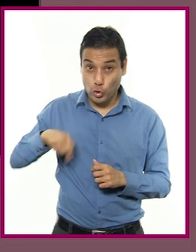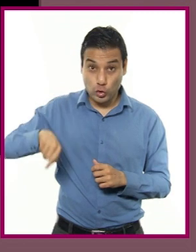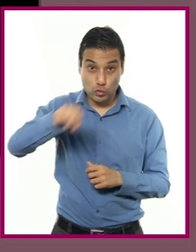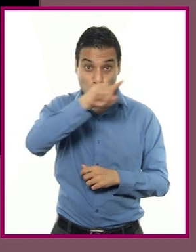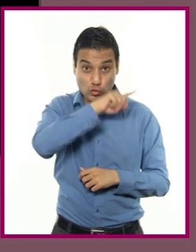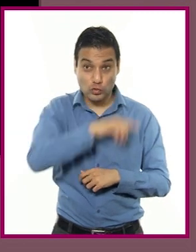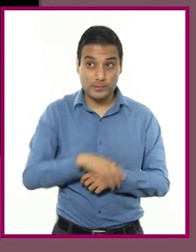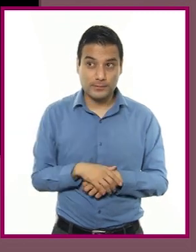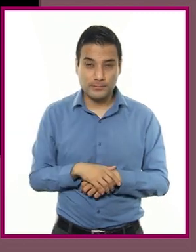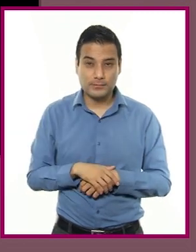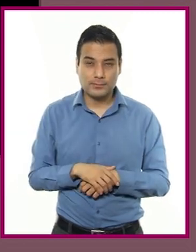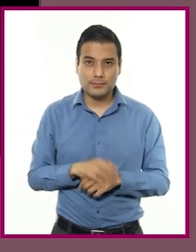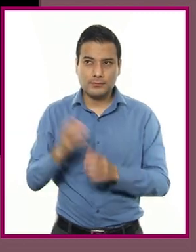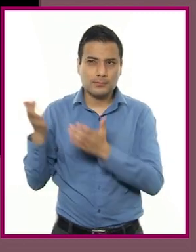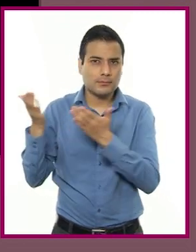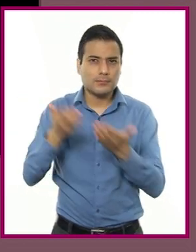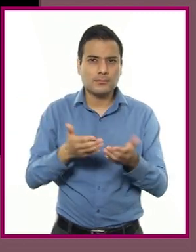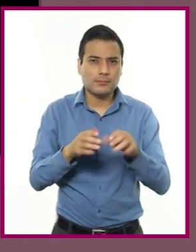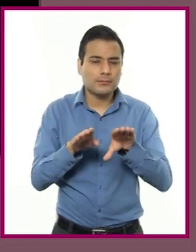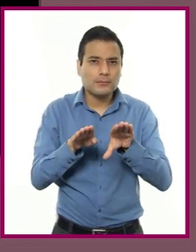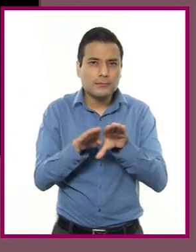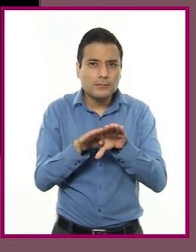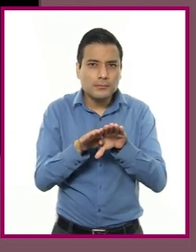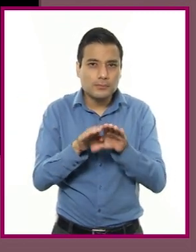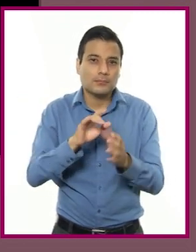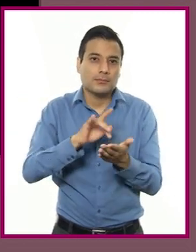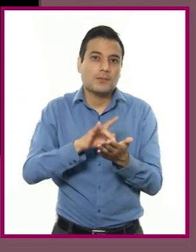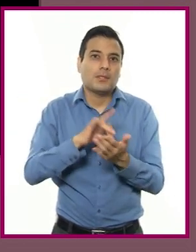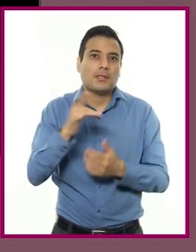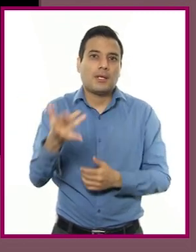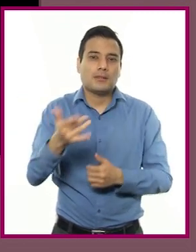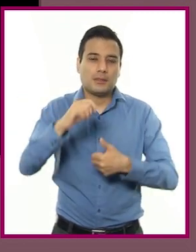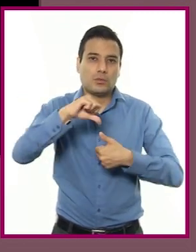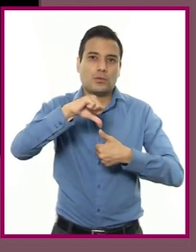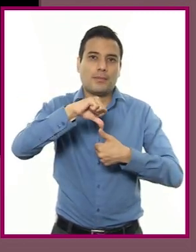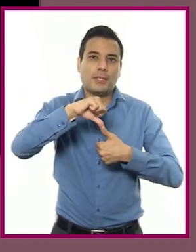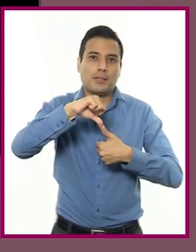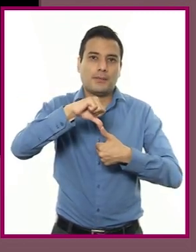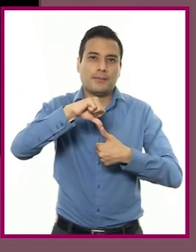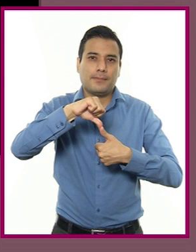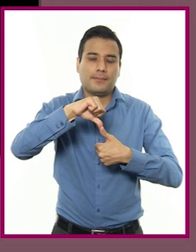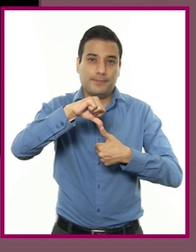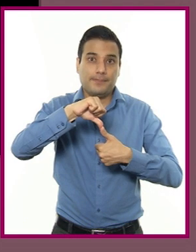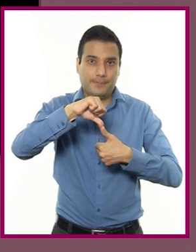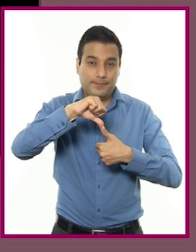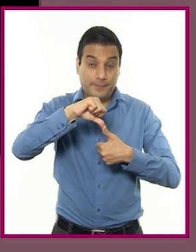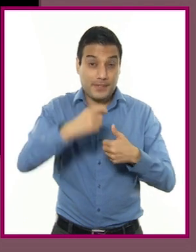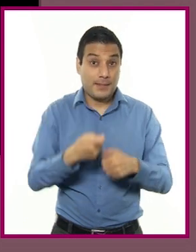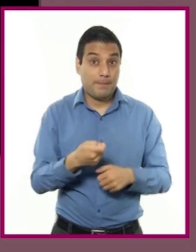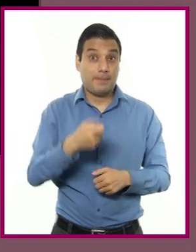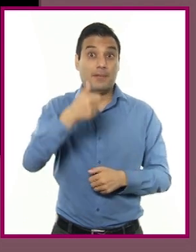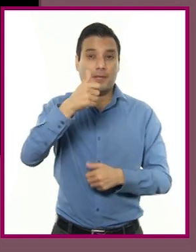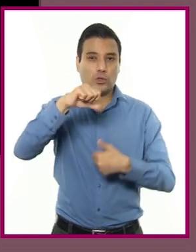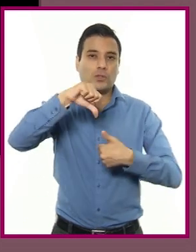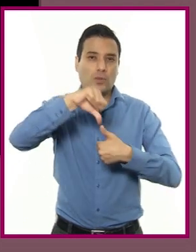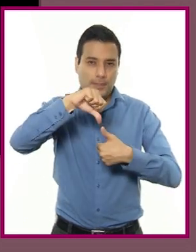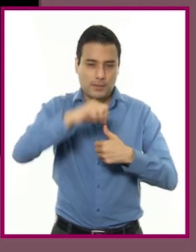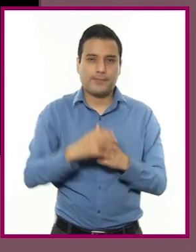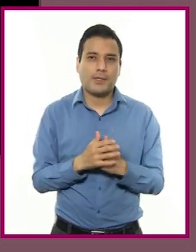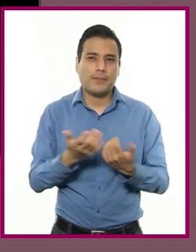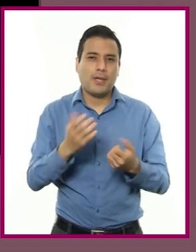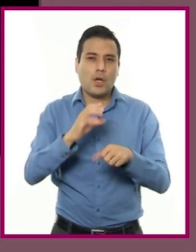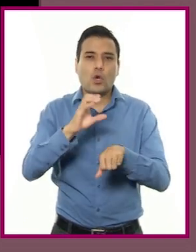nosotros nos llega a partir de Centroamérica. Entonces los llevan a Colombia,